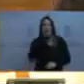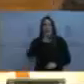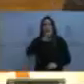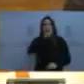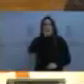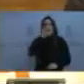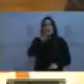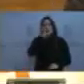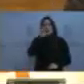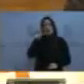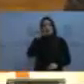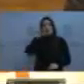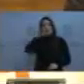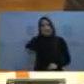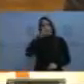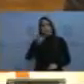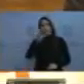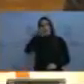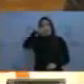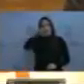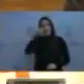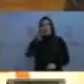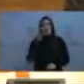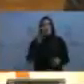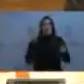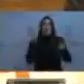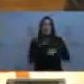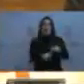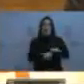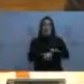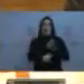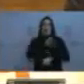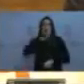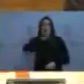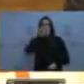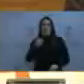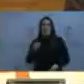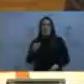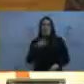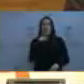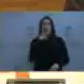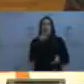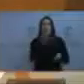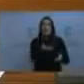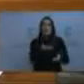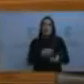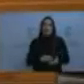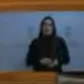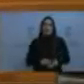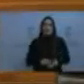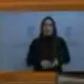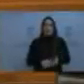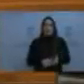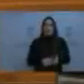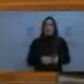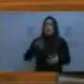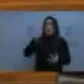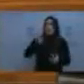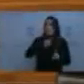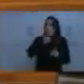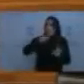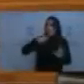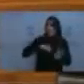José Suárez Alonso, al Consejo de Gobierno. Señor Suárez, puede formular la pregunta. Sí, doy por formulada la